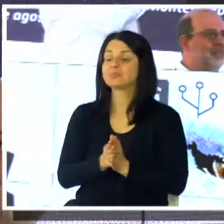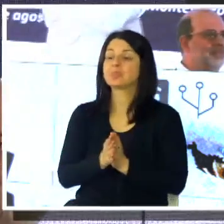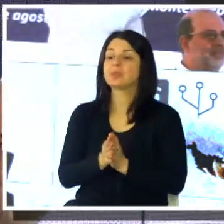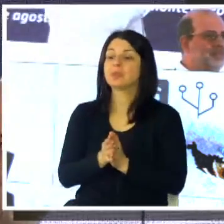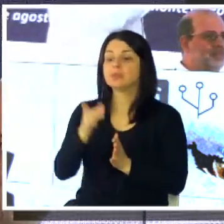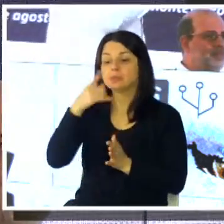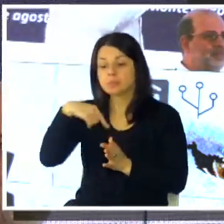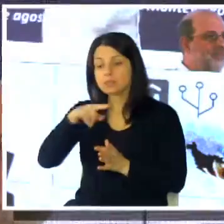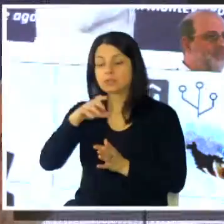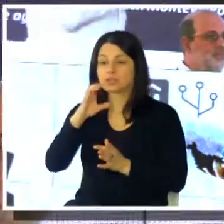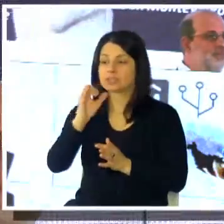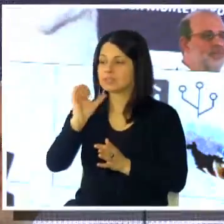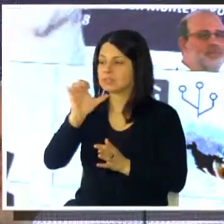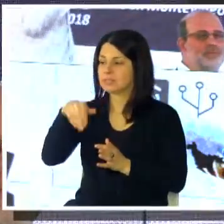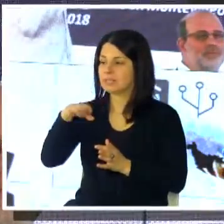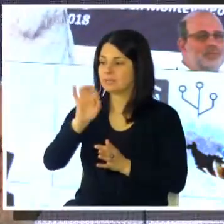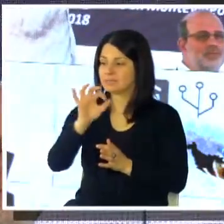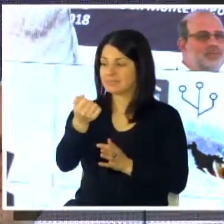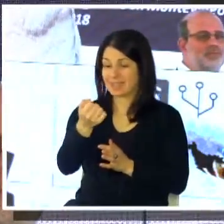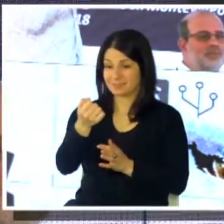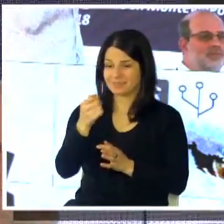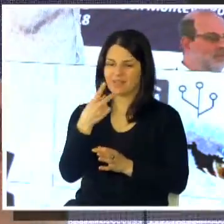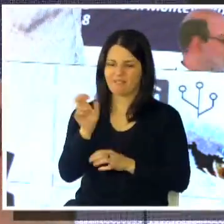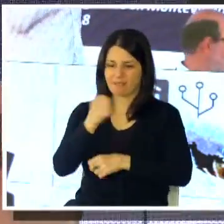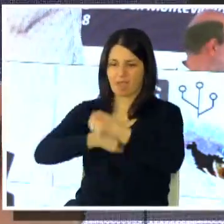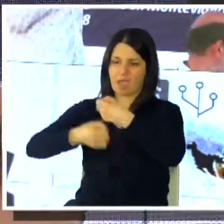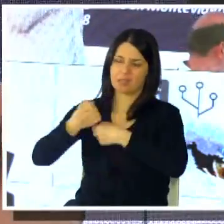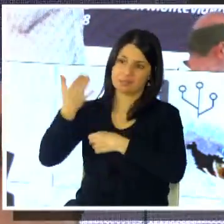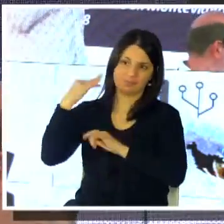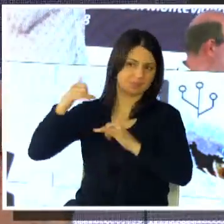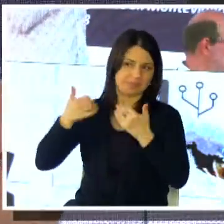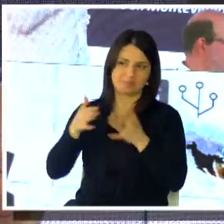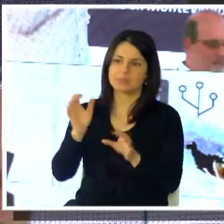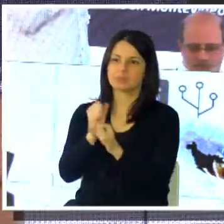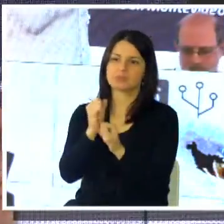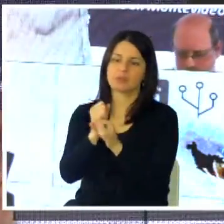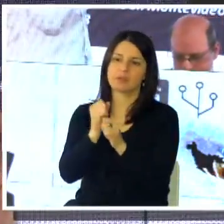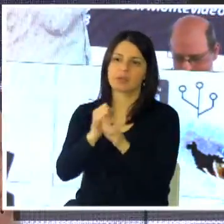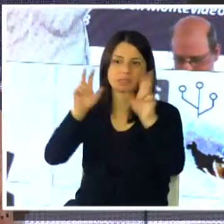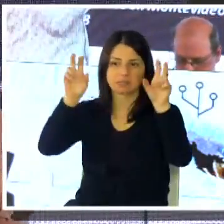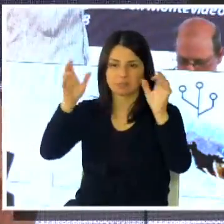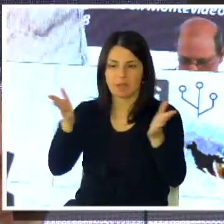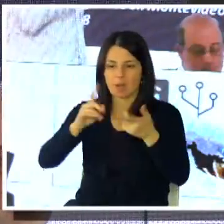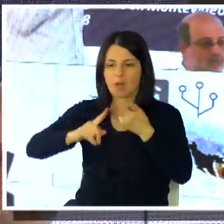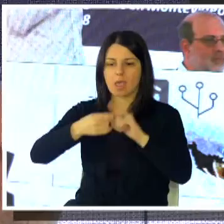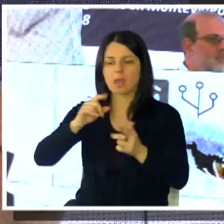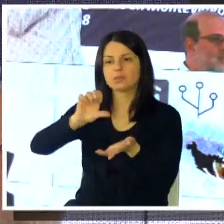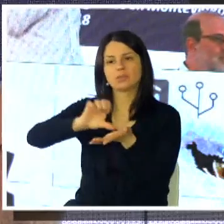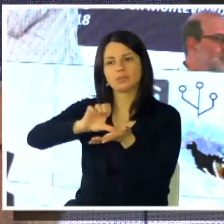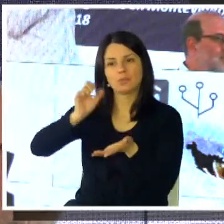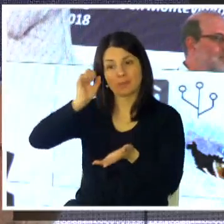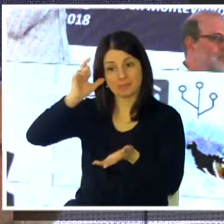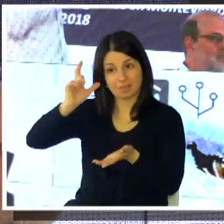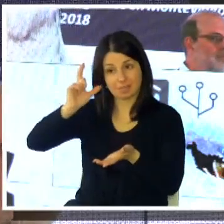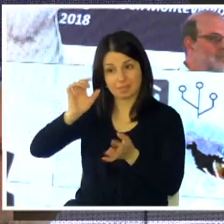Nosotros en CIEMSA hace más de 20 años que estamos trabajando en temas que hoy en día se vinculan a ciudades inteligentes, en